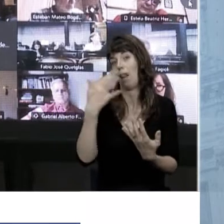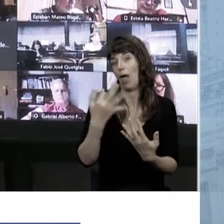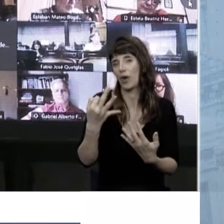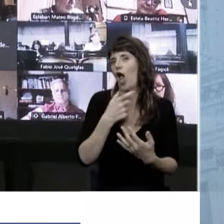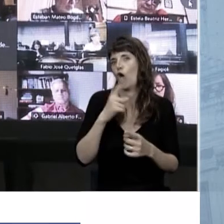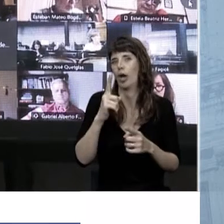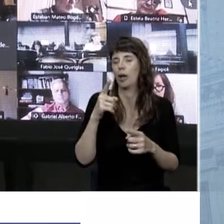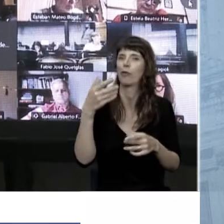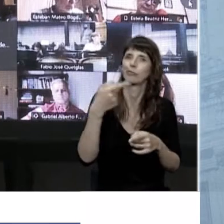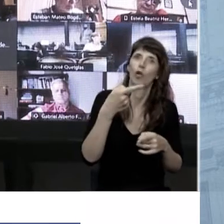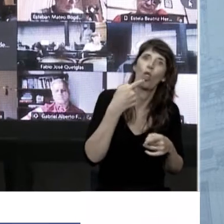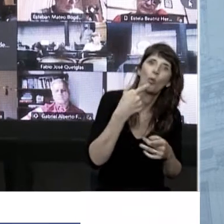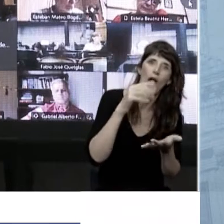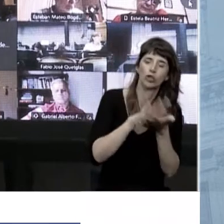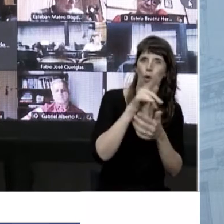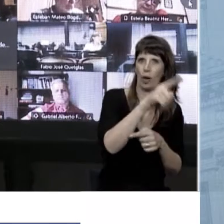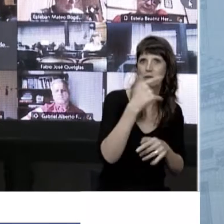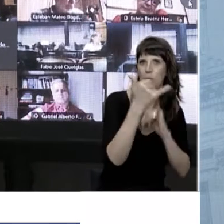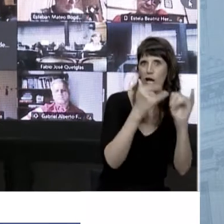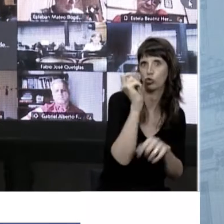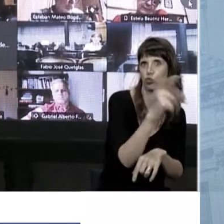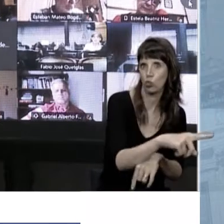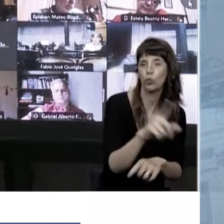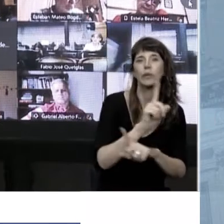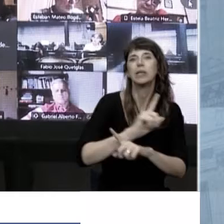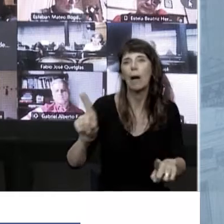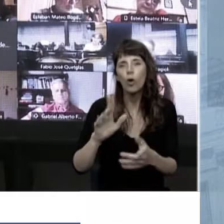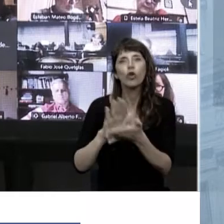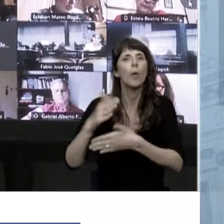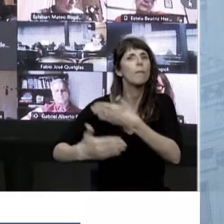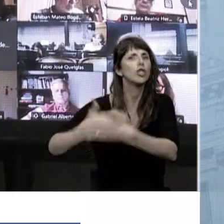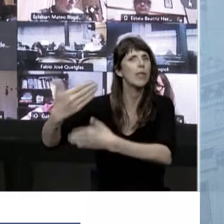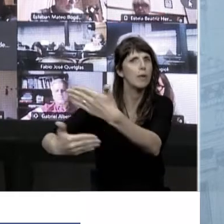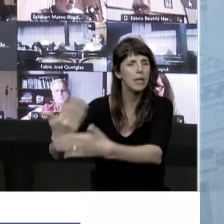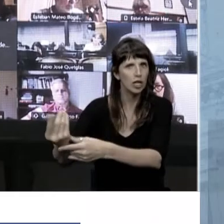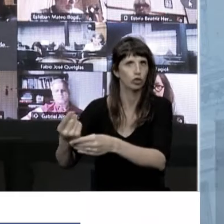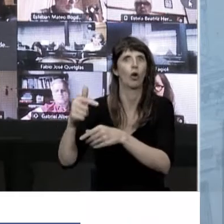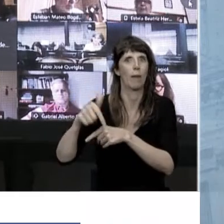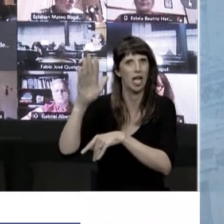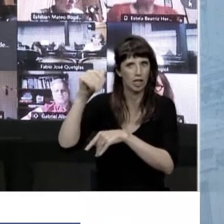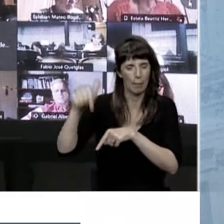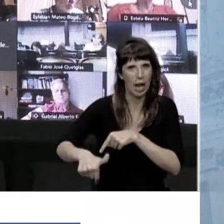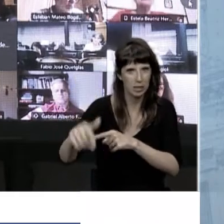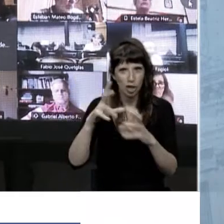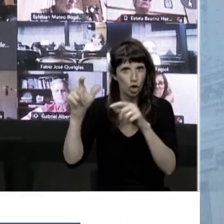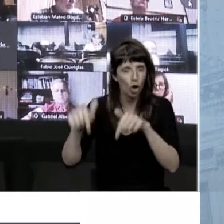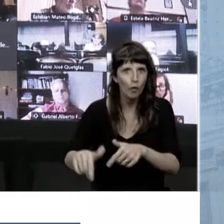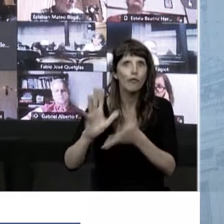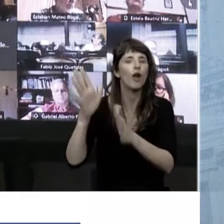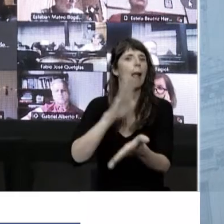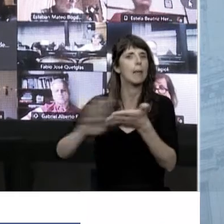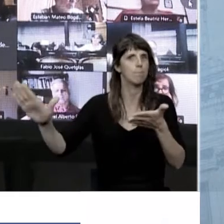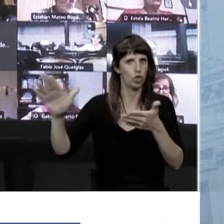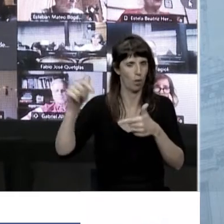ni su palabra ni el procedimiento para llevar en cabo de manera transparente el procedimiento de una sesión